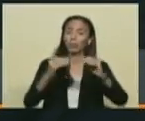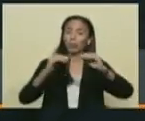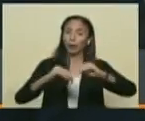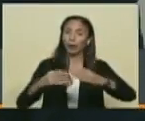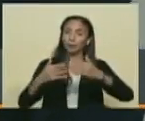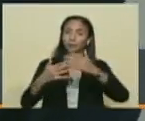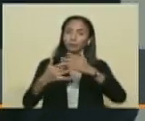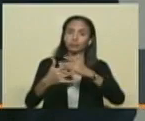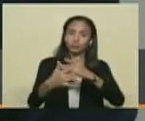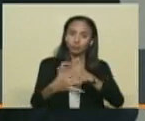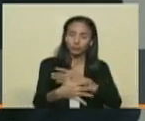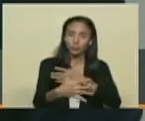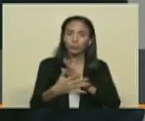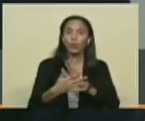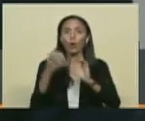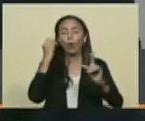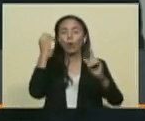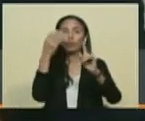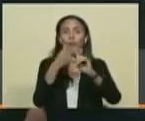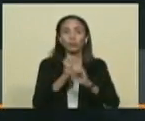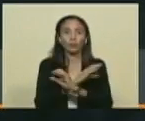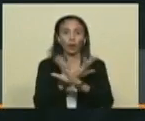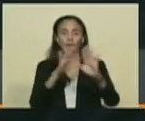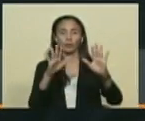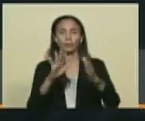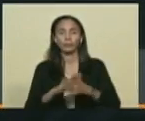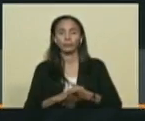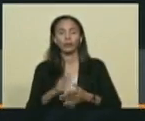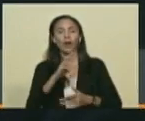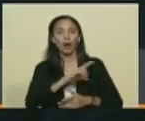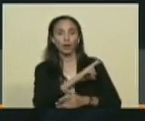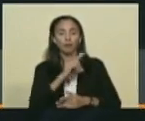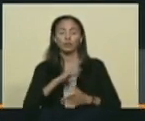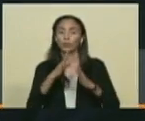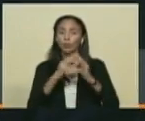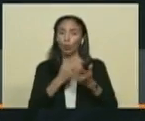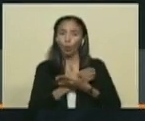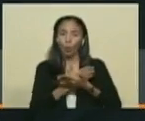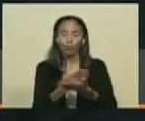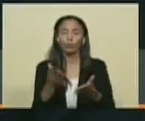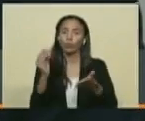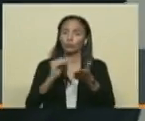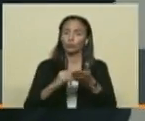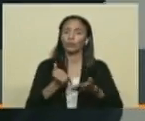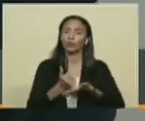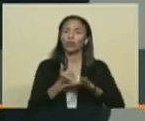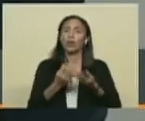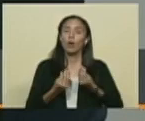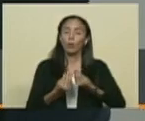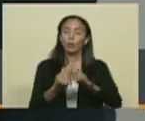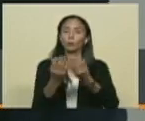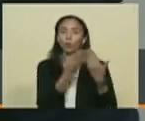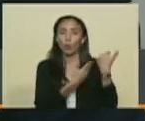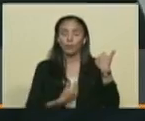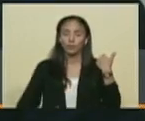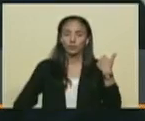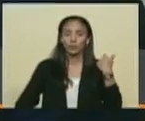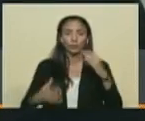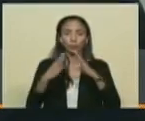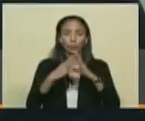ese propósito, los cancilleres estaremos nuevamente junto al presidente, al